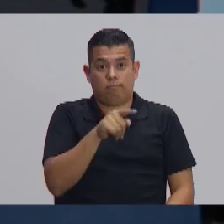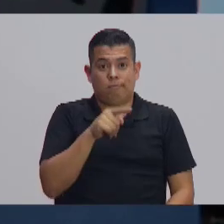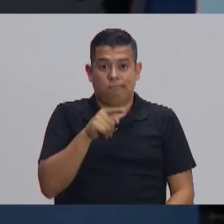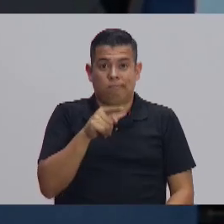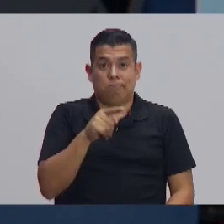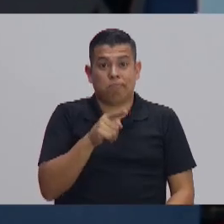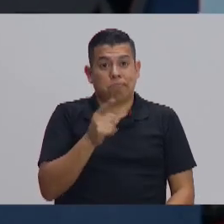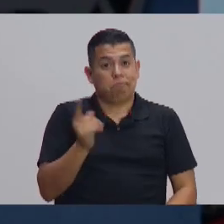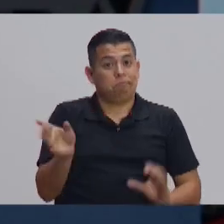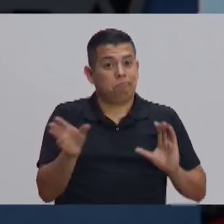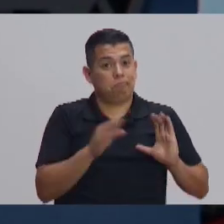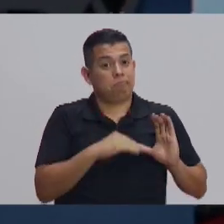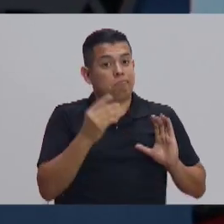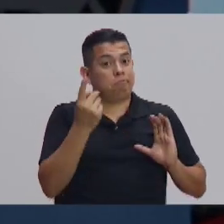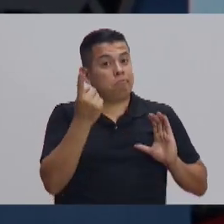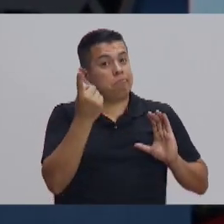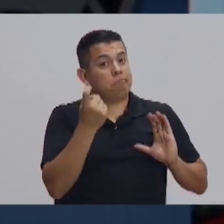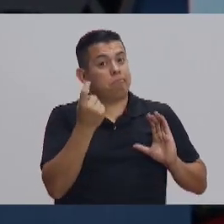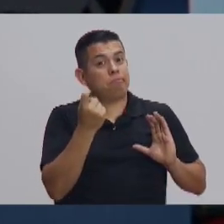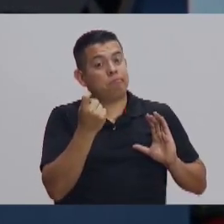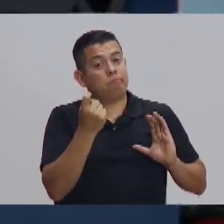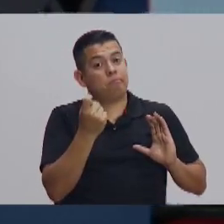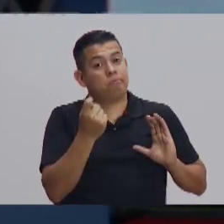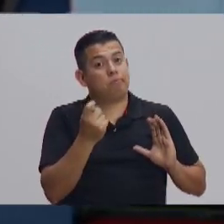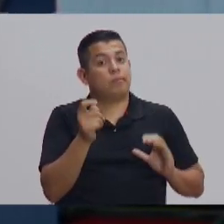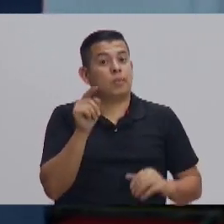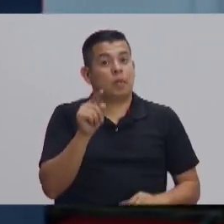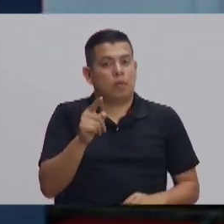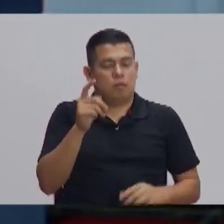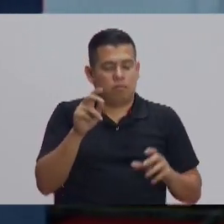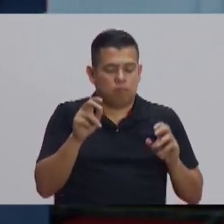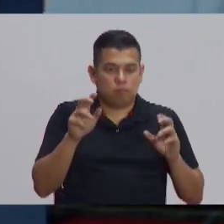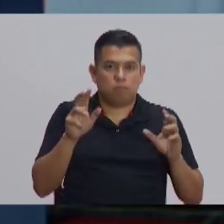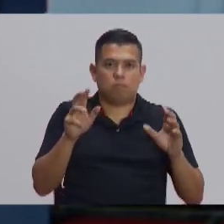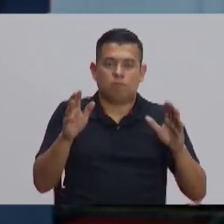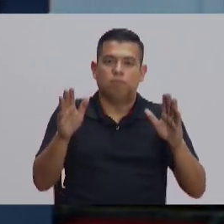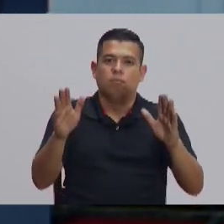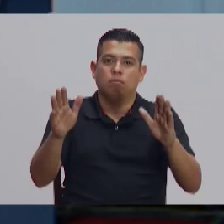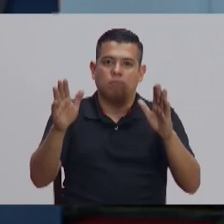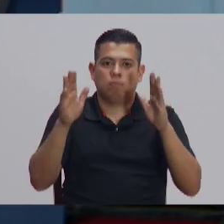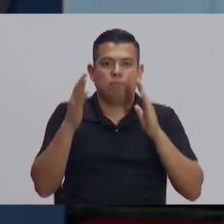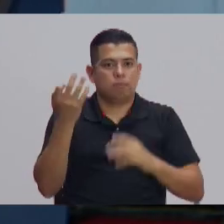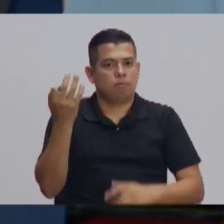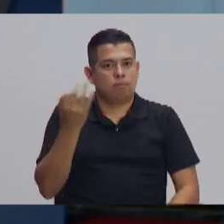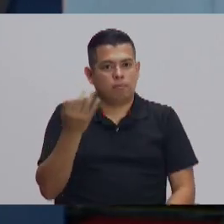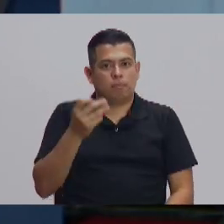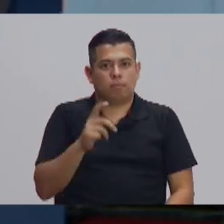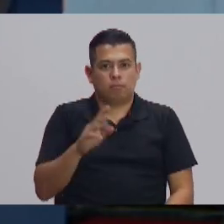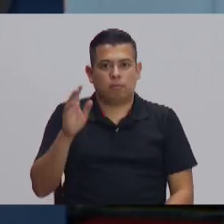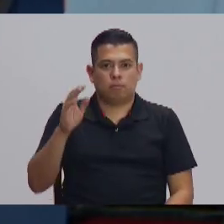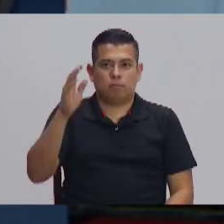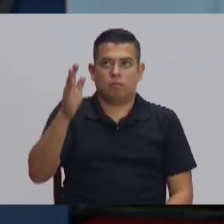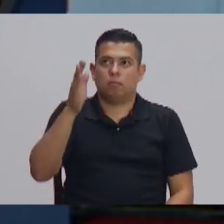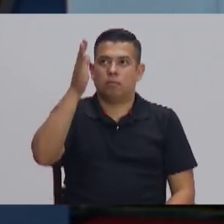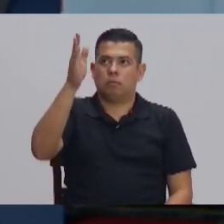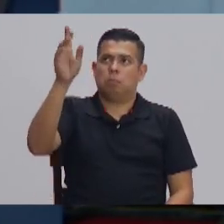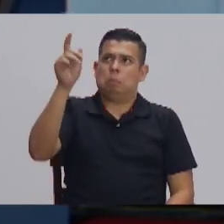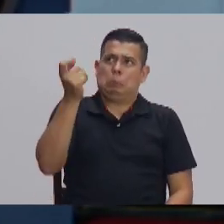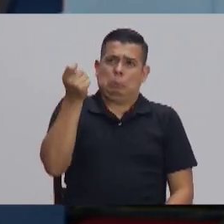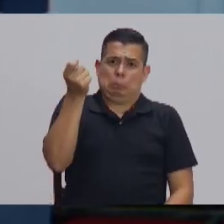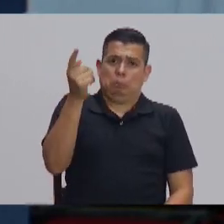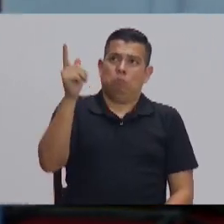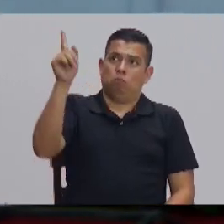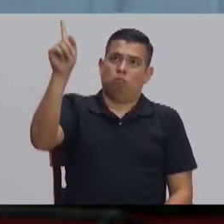y no le has recibido aún abre bien los ojos porque cristo está cerca